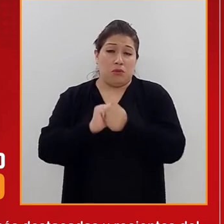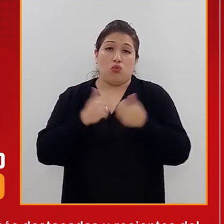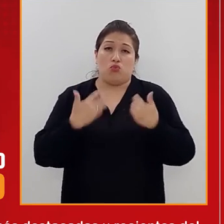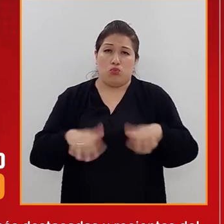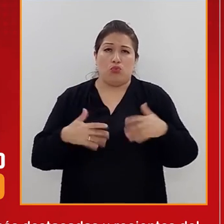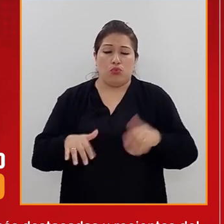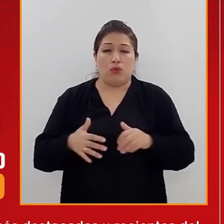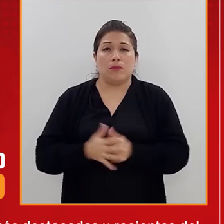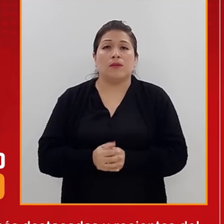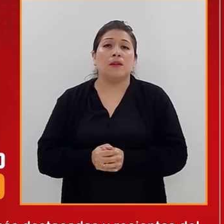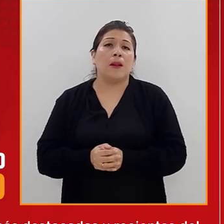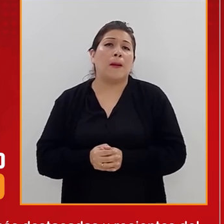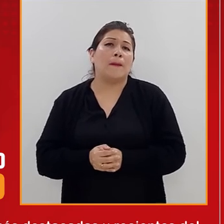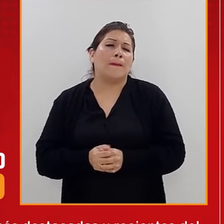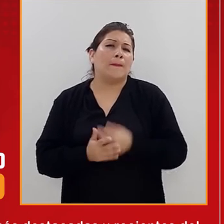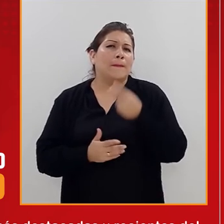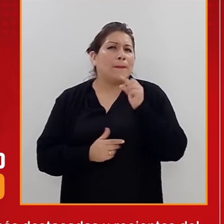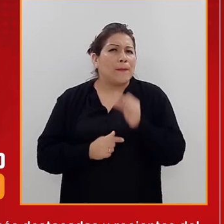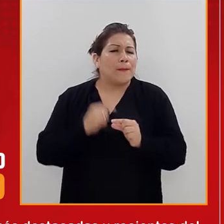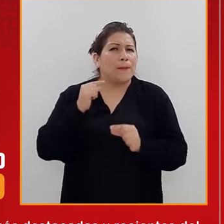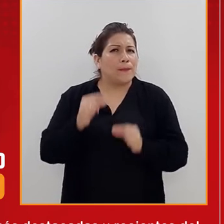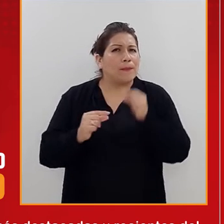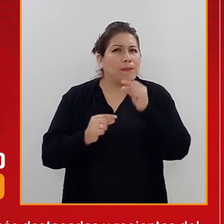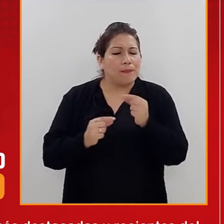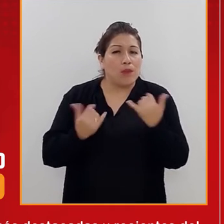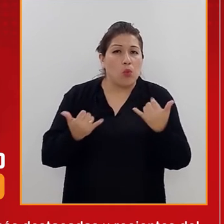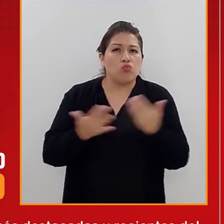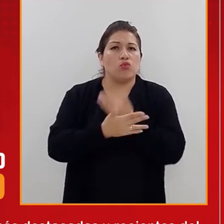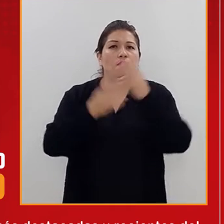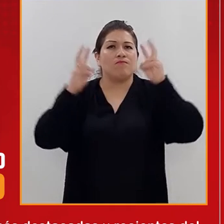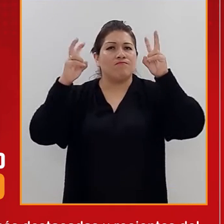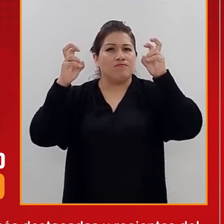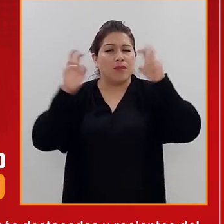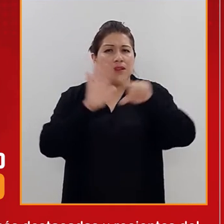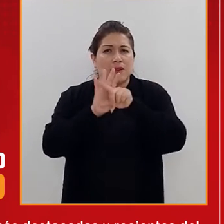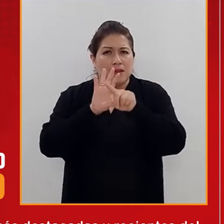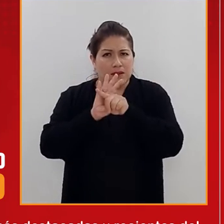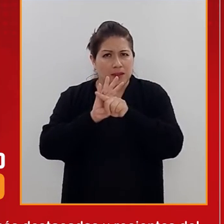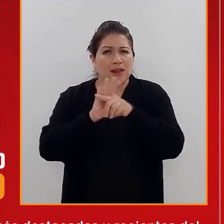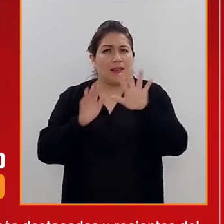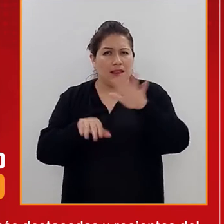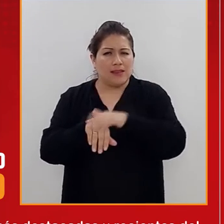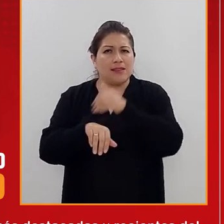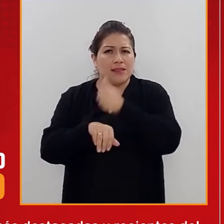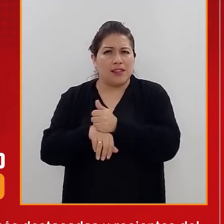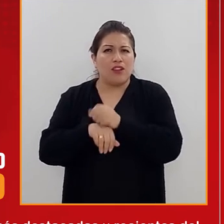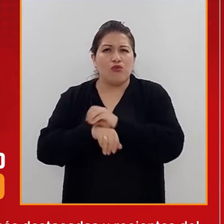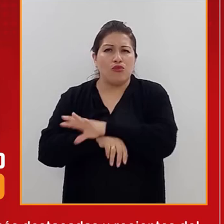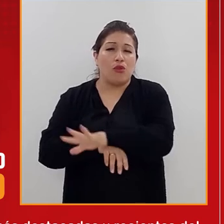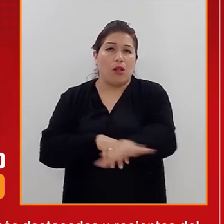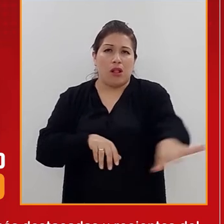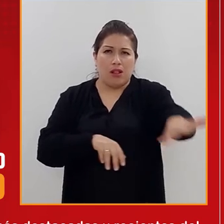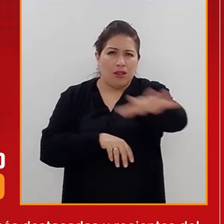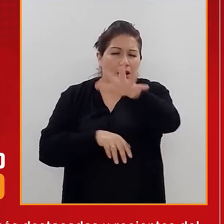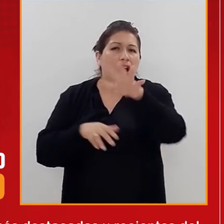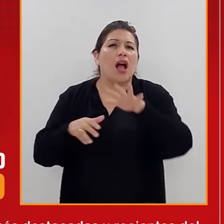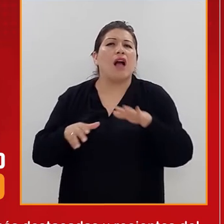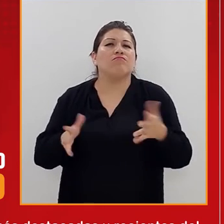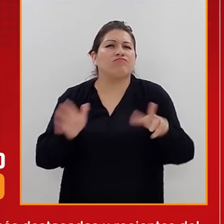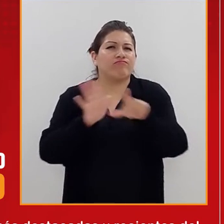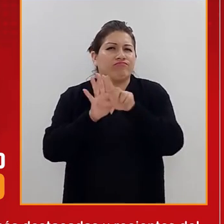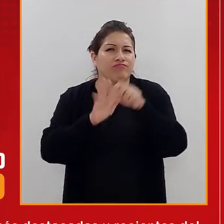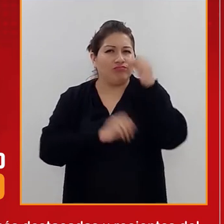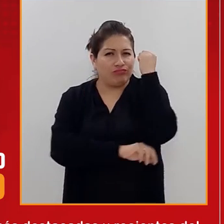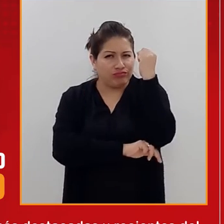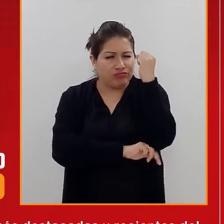cambiaron considerablemente, debido, en gran medida, al nuevo marco legal internacional que se estableció bajo la influencia